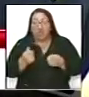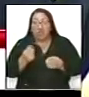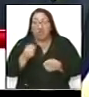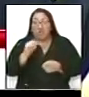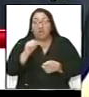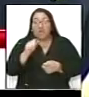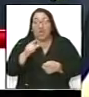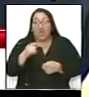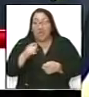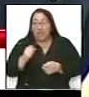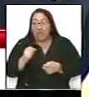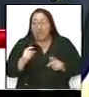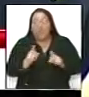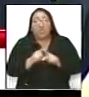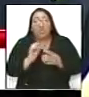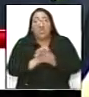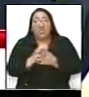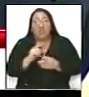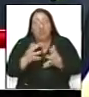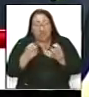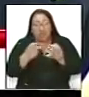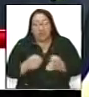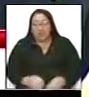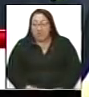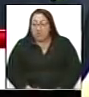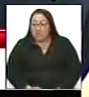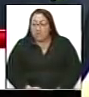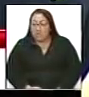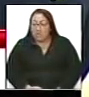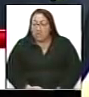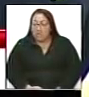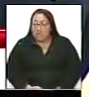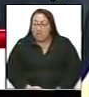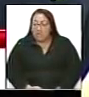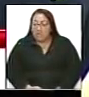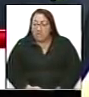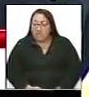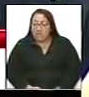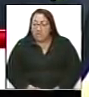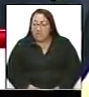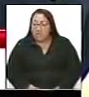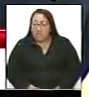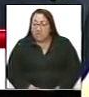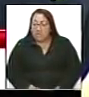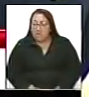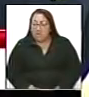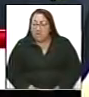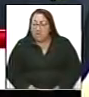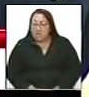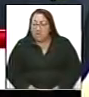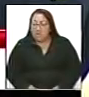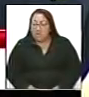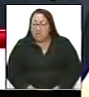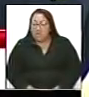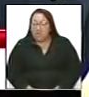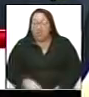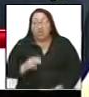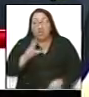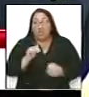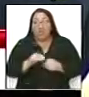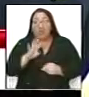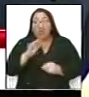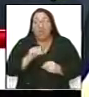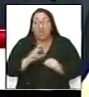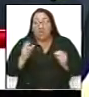Luz Salgado y con la señora Marta Chávez. ¿Queremos eso? ¿Queremos sacar de nuestras arcas del bolsillo y pagarle 3 millones, 4 millones a